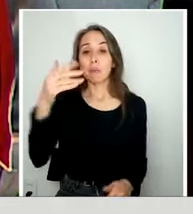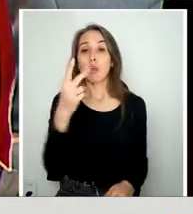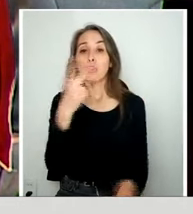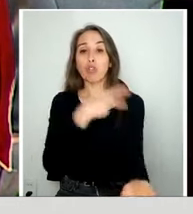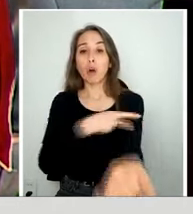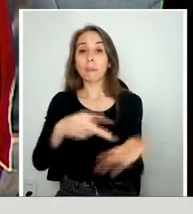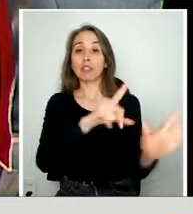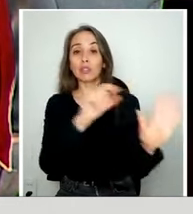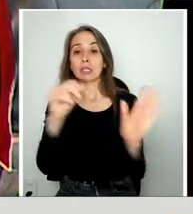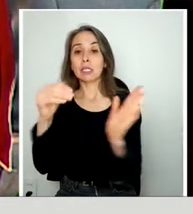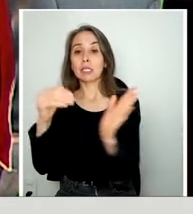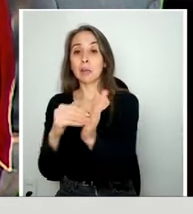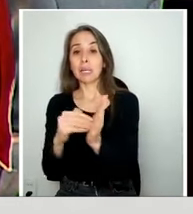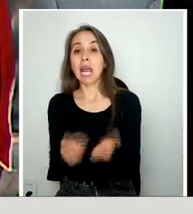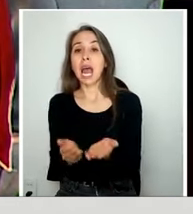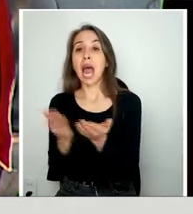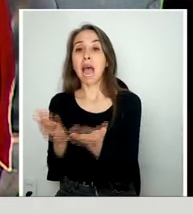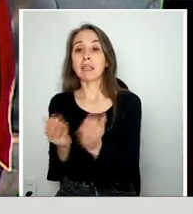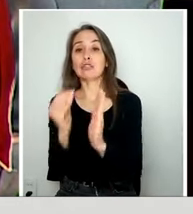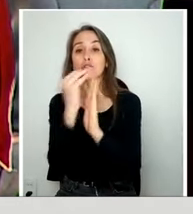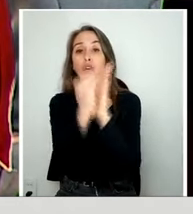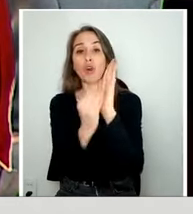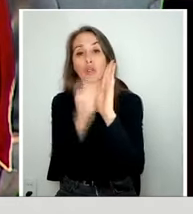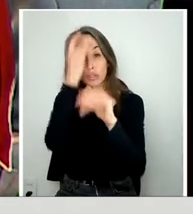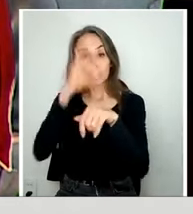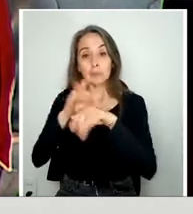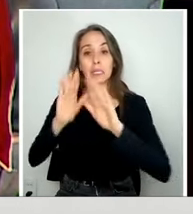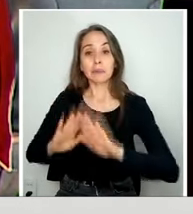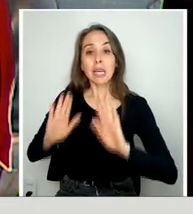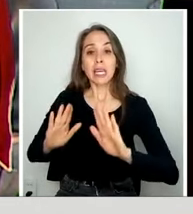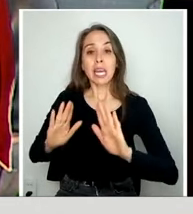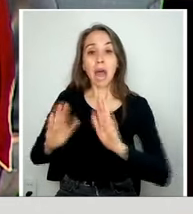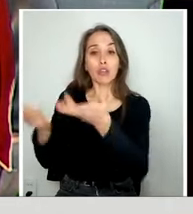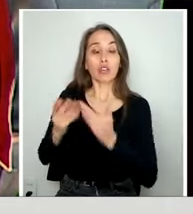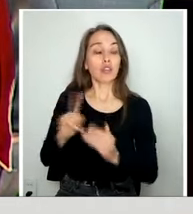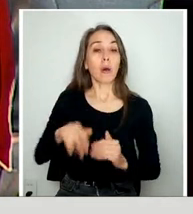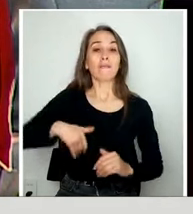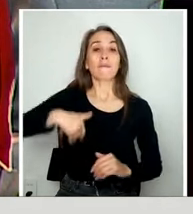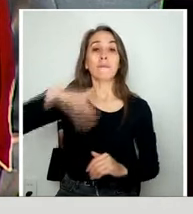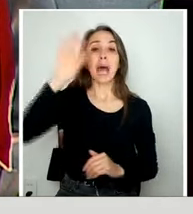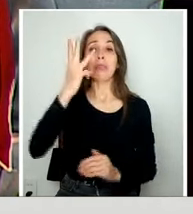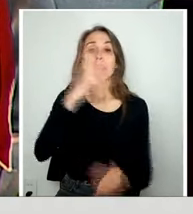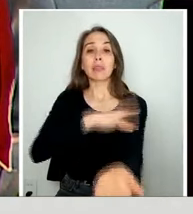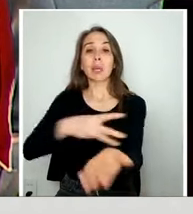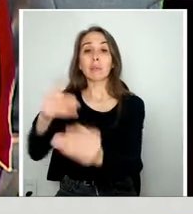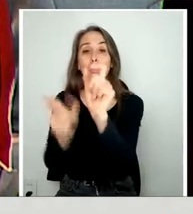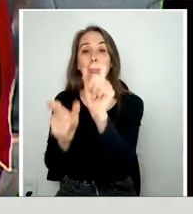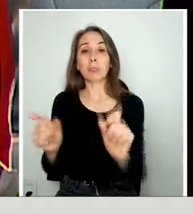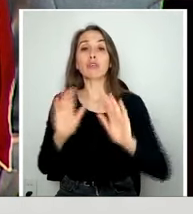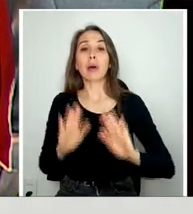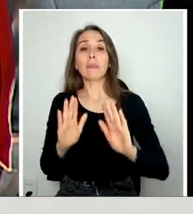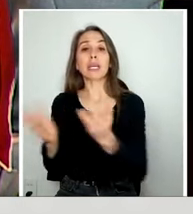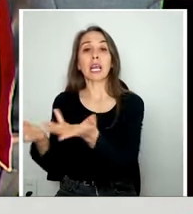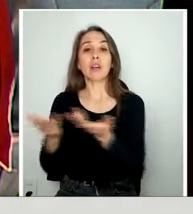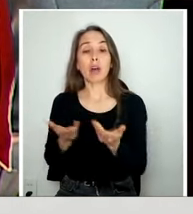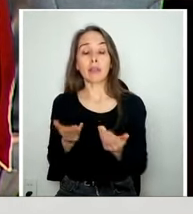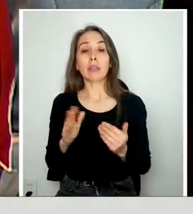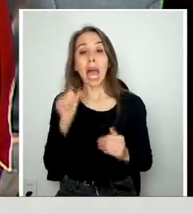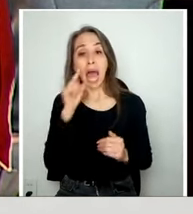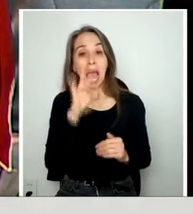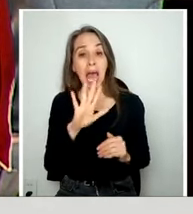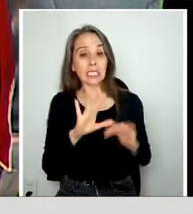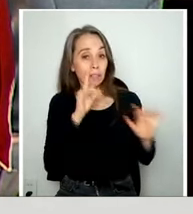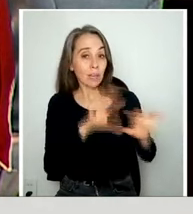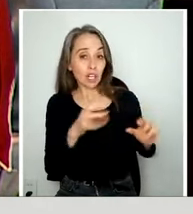mil atenciones en lista de espera sino que muy por sobre los tres millones así como van las cosas con la